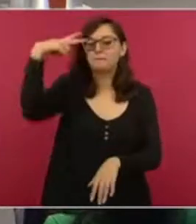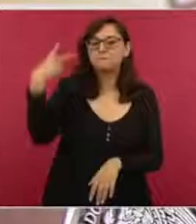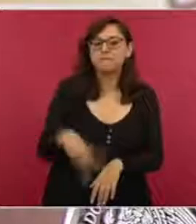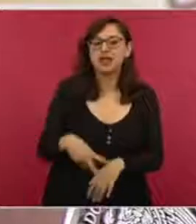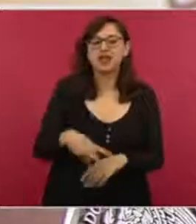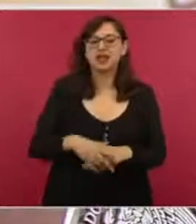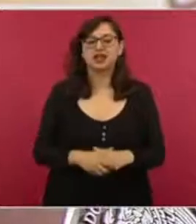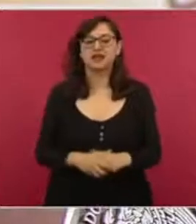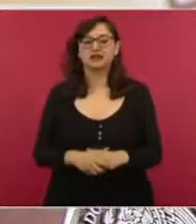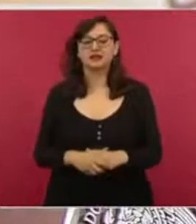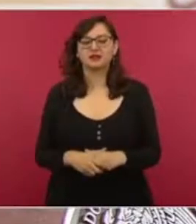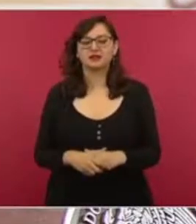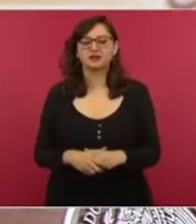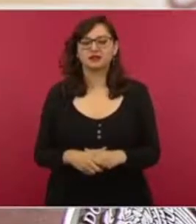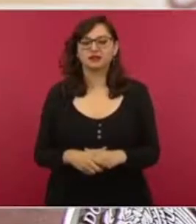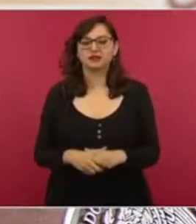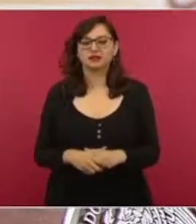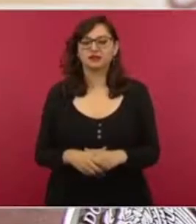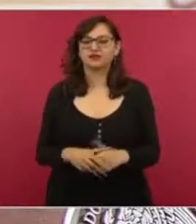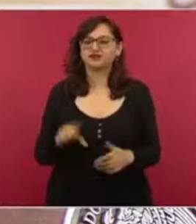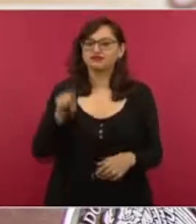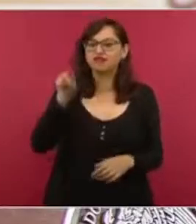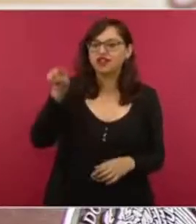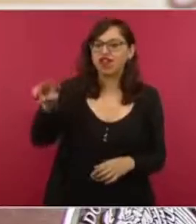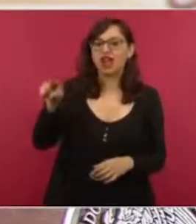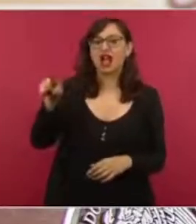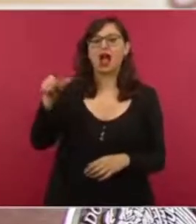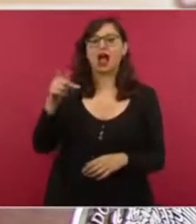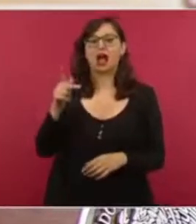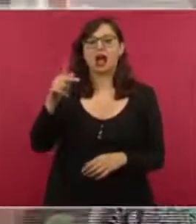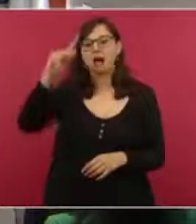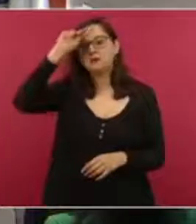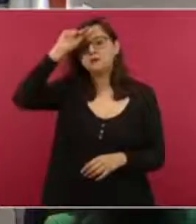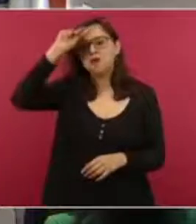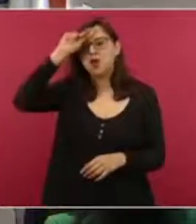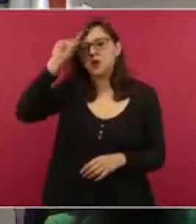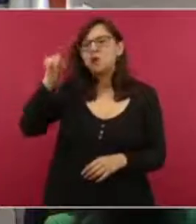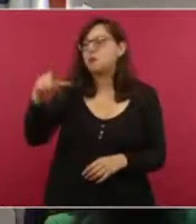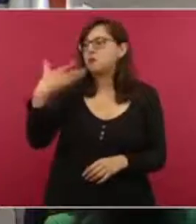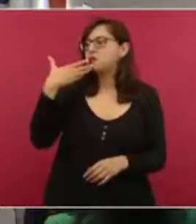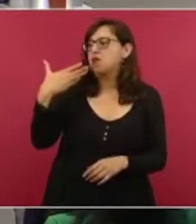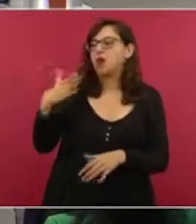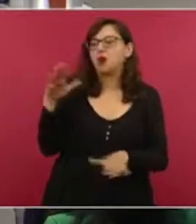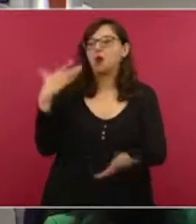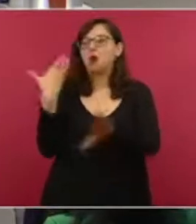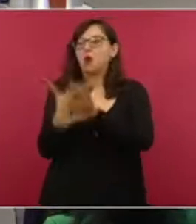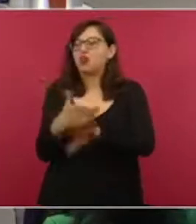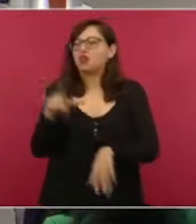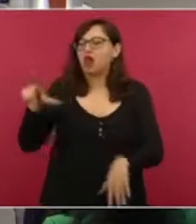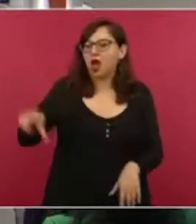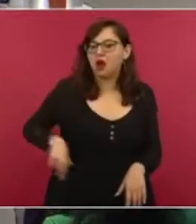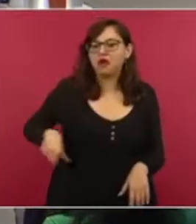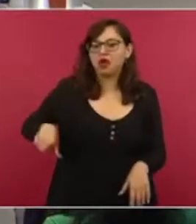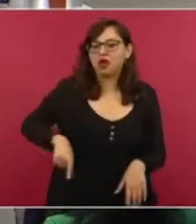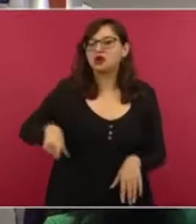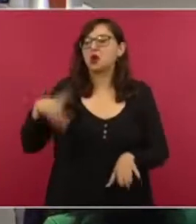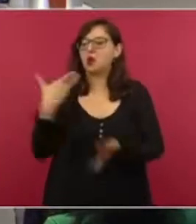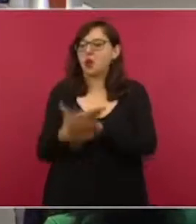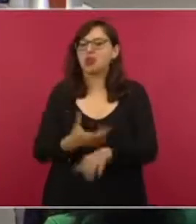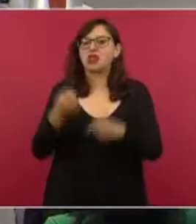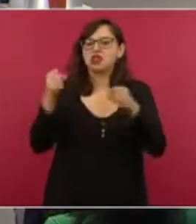felicitamos a los peruanos porque allá sí saben enfrentar a los